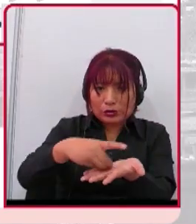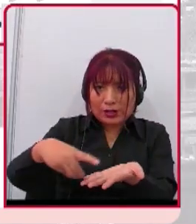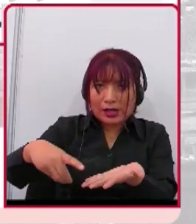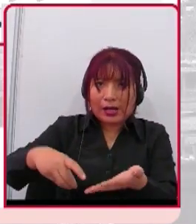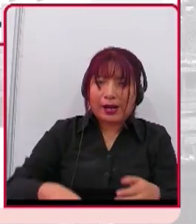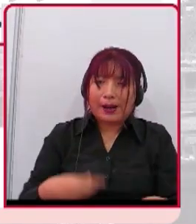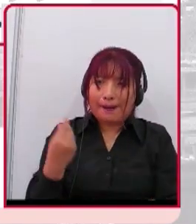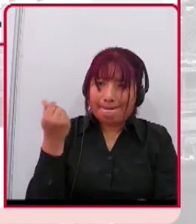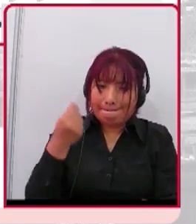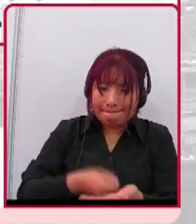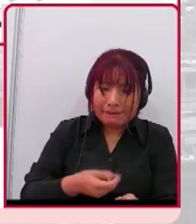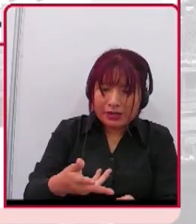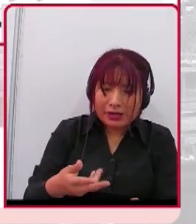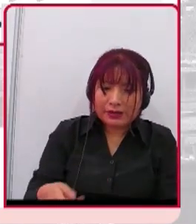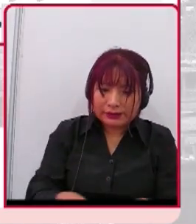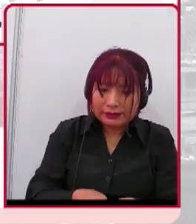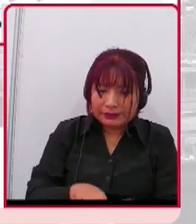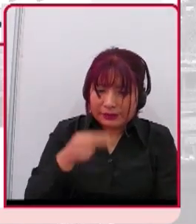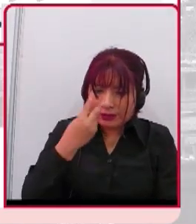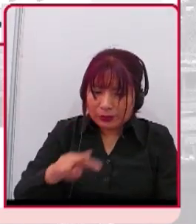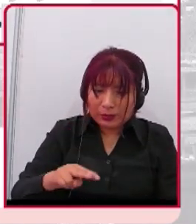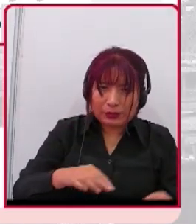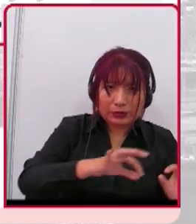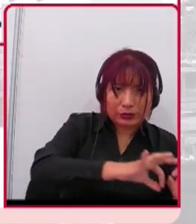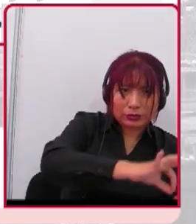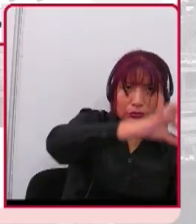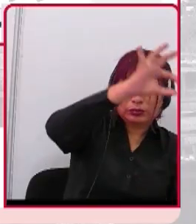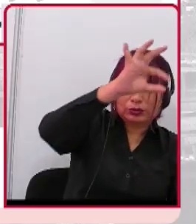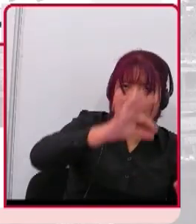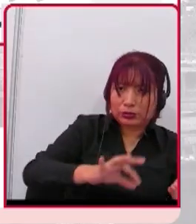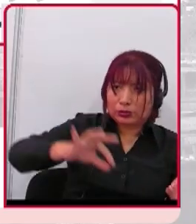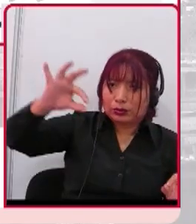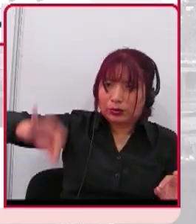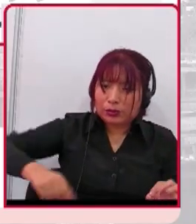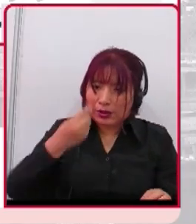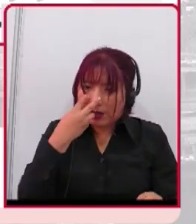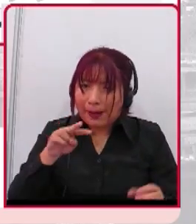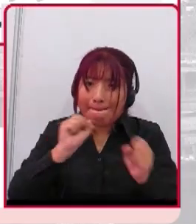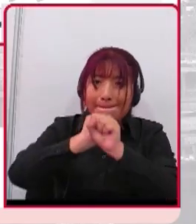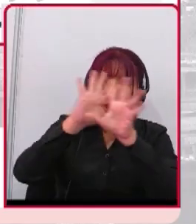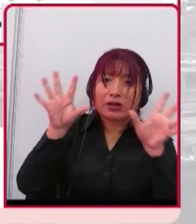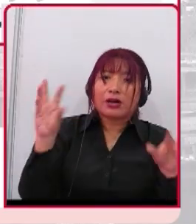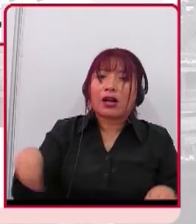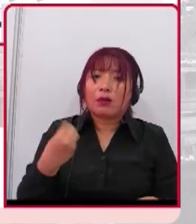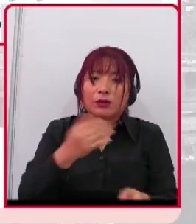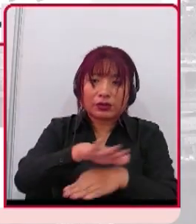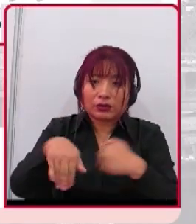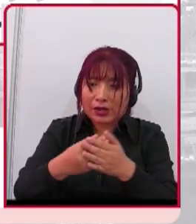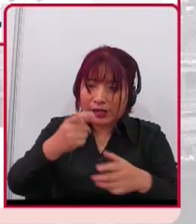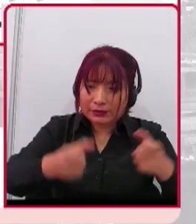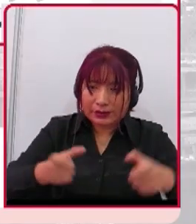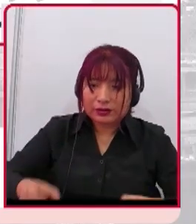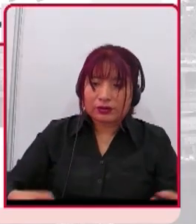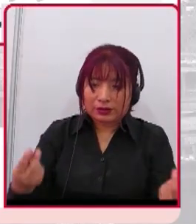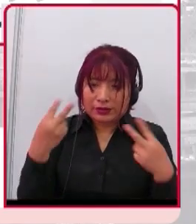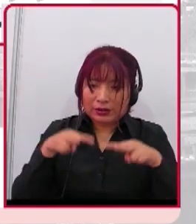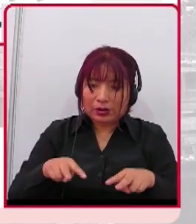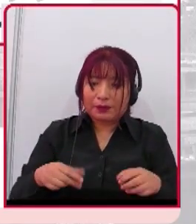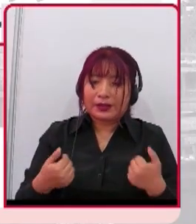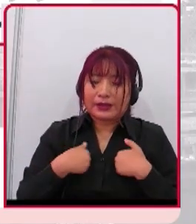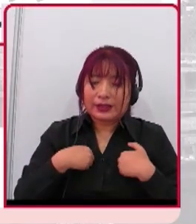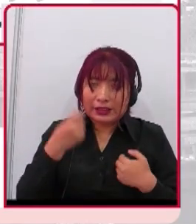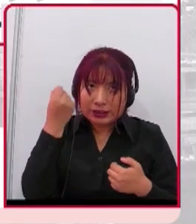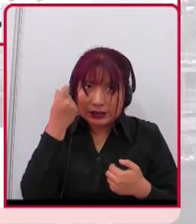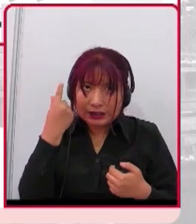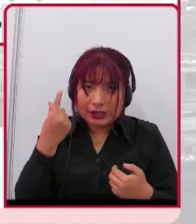¿Por qué? Porque esto tiene acceso a todo nivel, desde los operadores que controlan la operación hasta los ingenieros de procesos